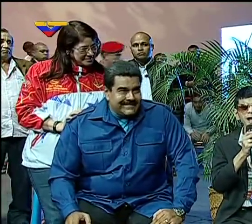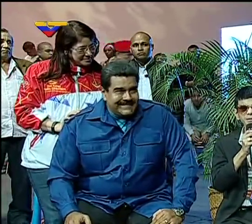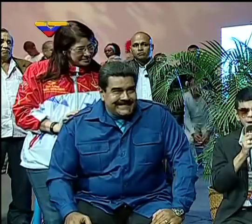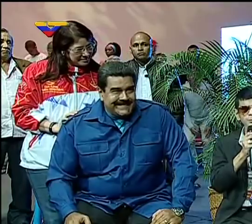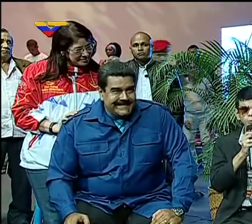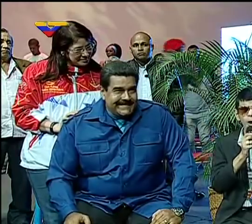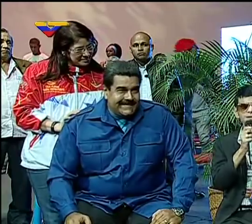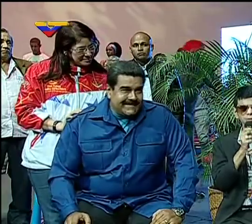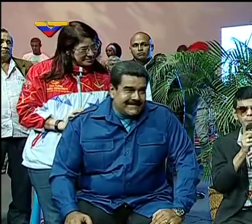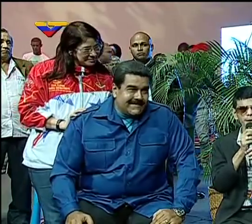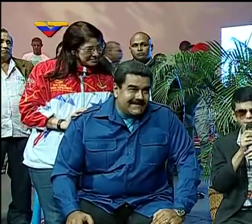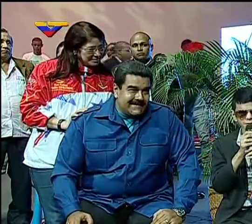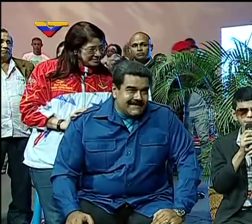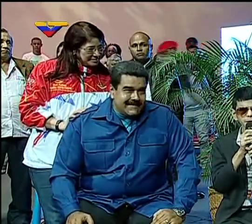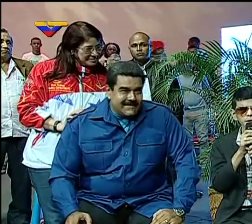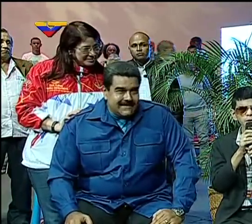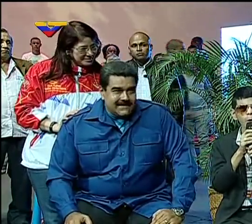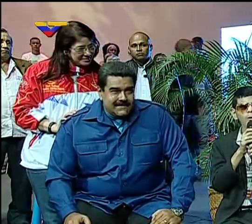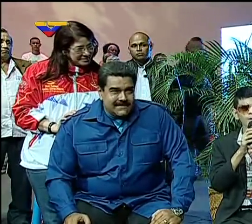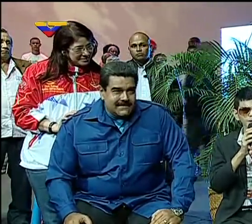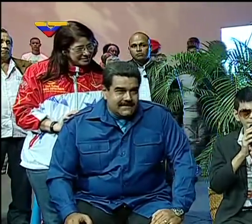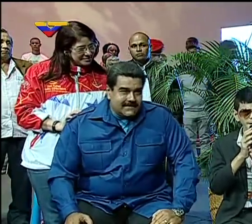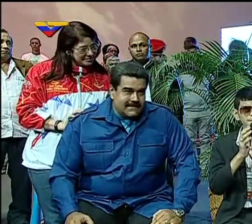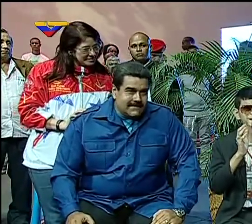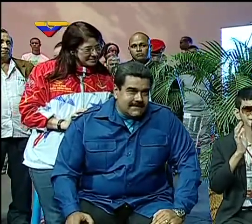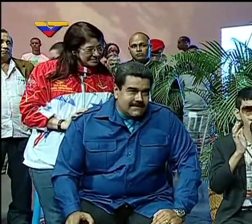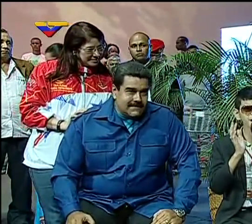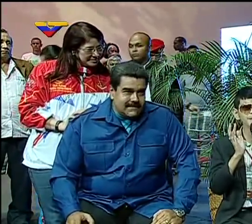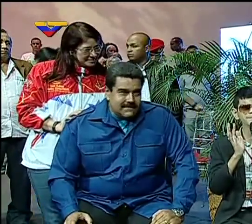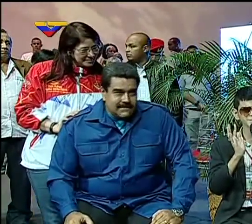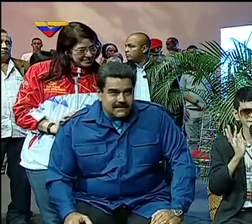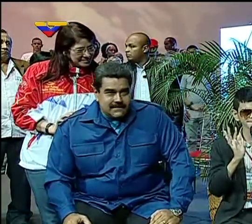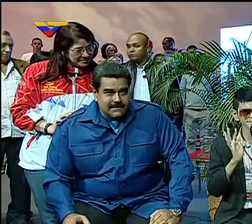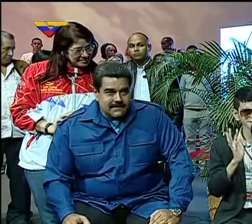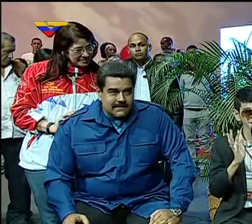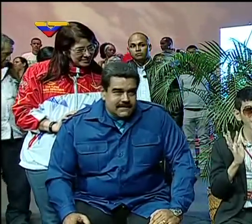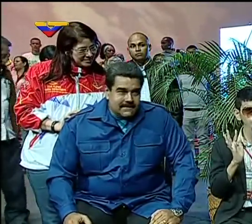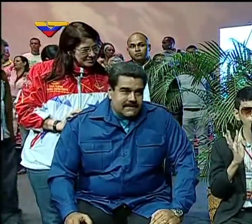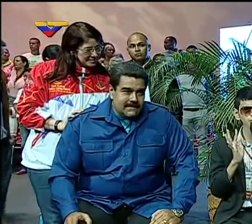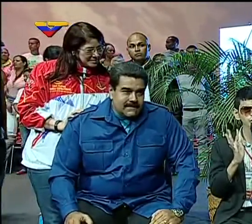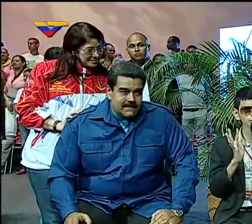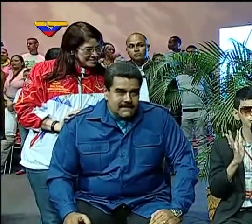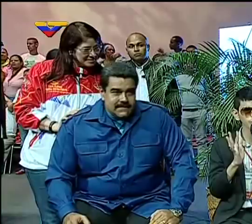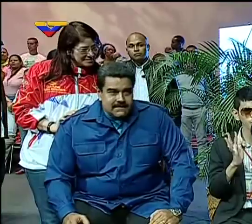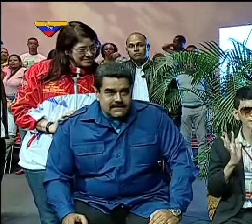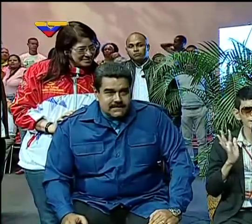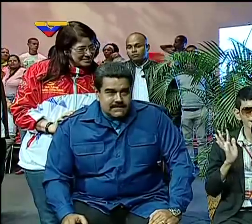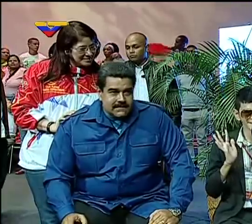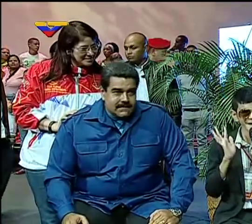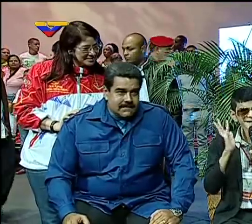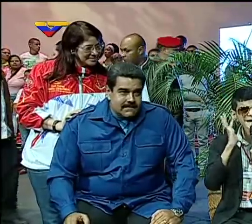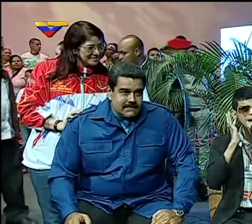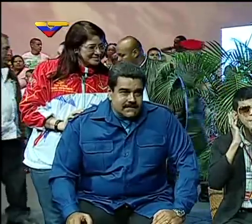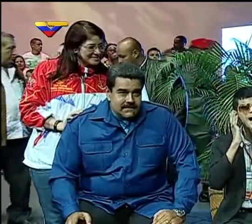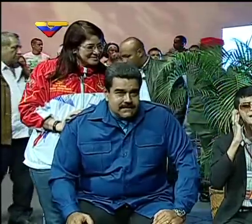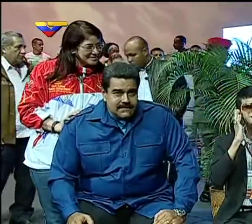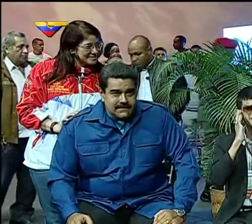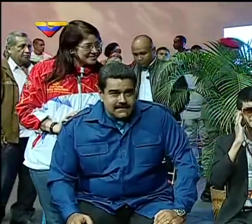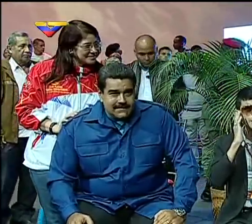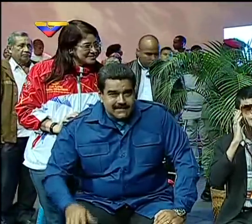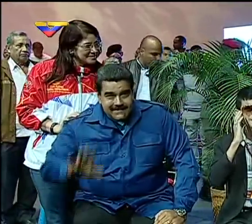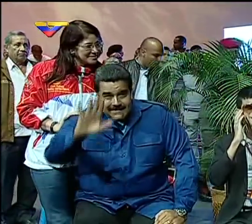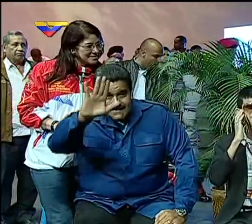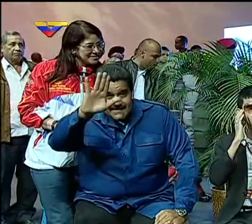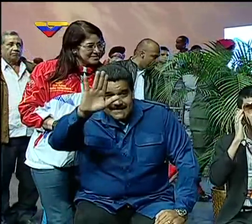libertad de nuestro país divino. Mi presidente ya no... no los digo. Quien quiera